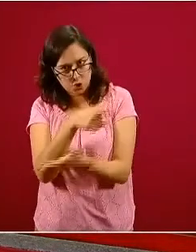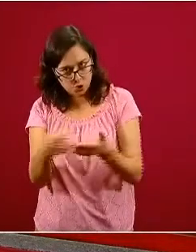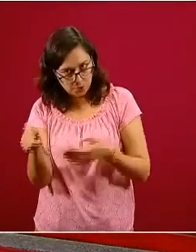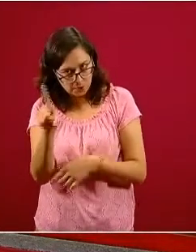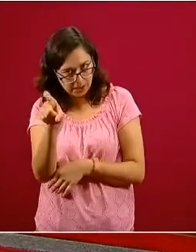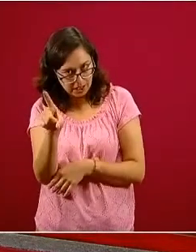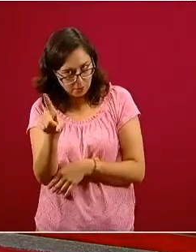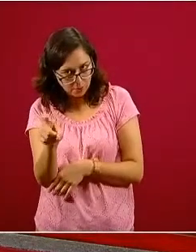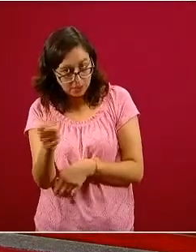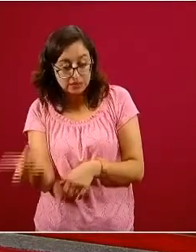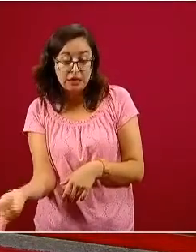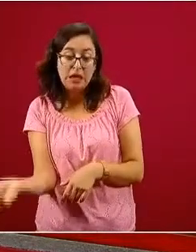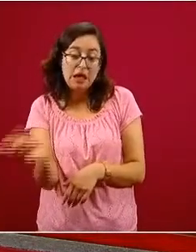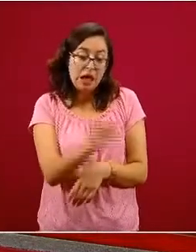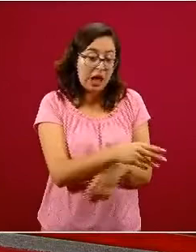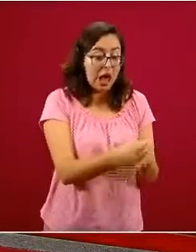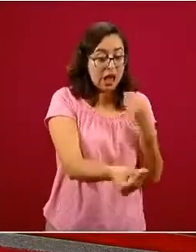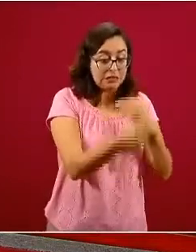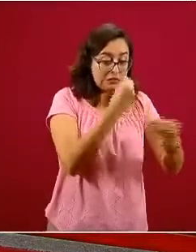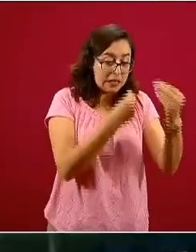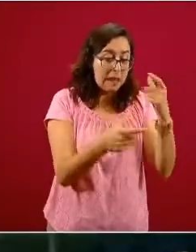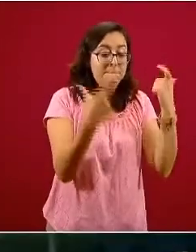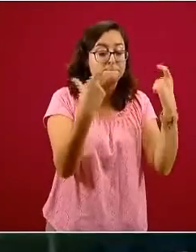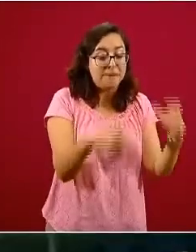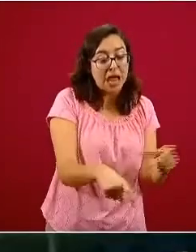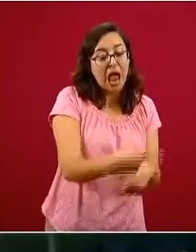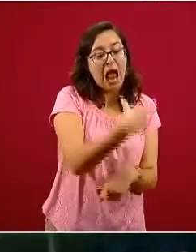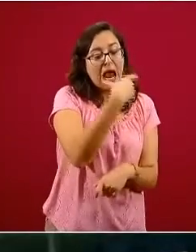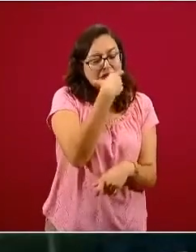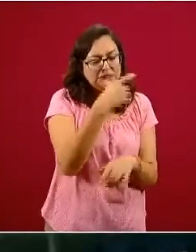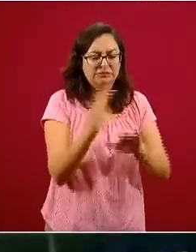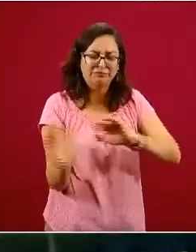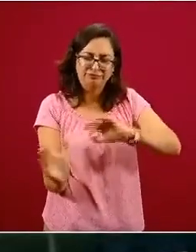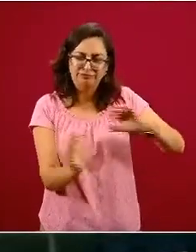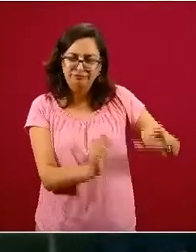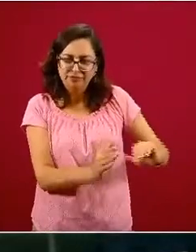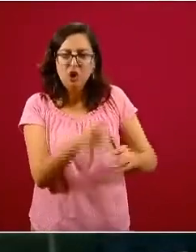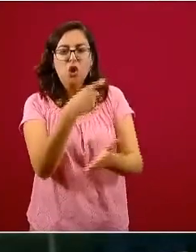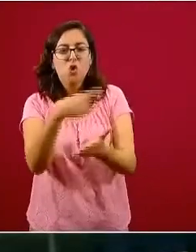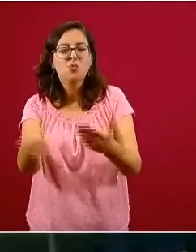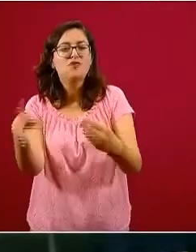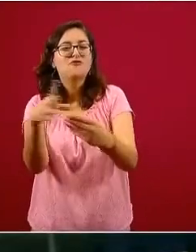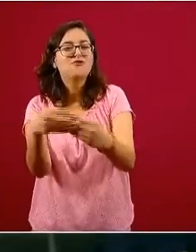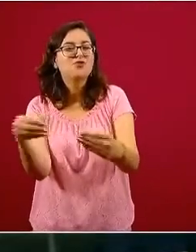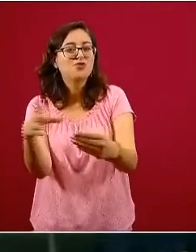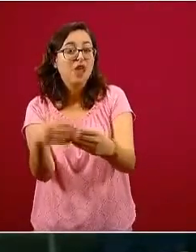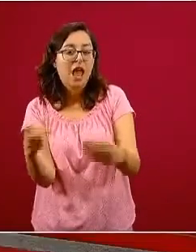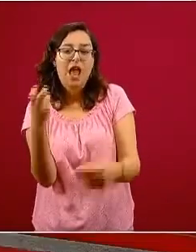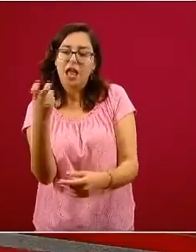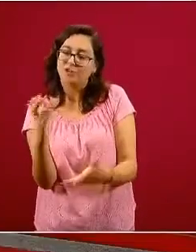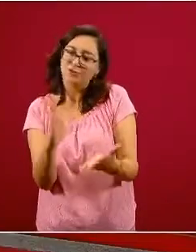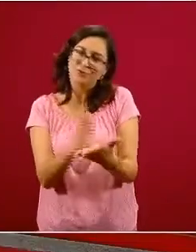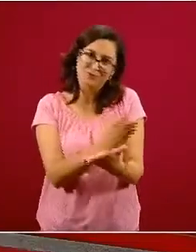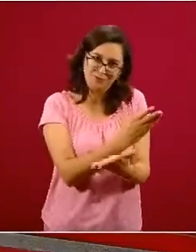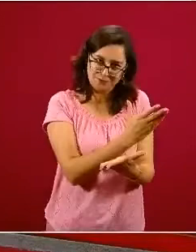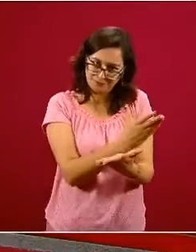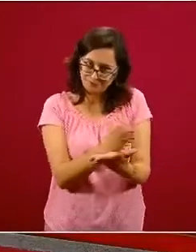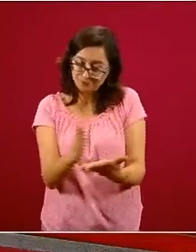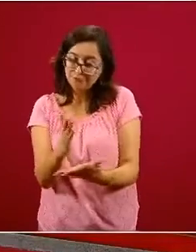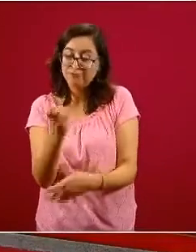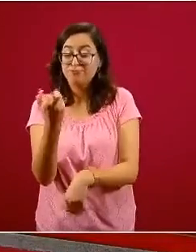comprar alimentos ultraprocesados, pastelitos, galletas, pudieran comprar fruta. Ese es el espíritu. Y es